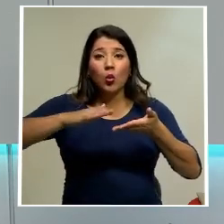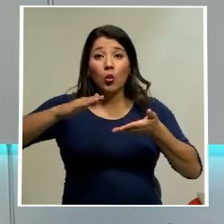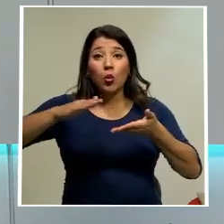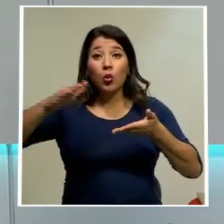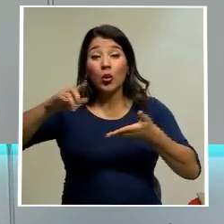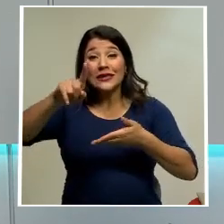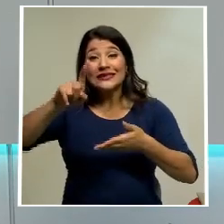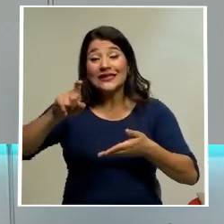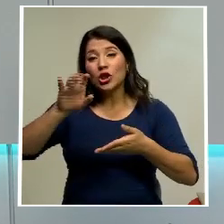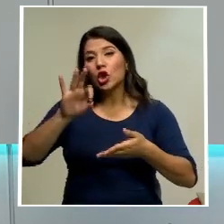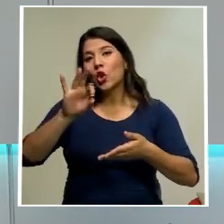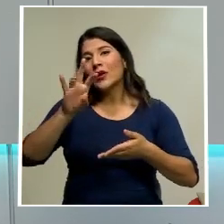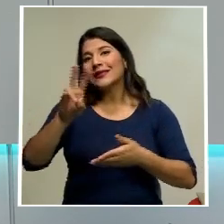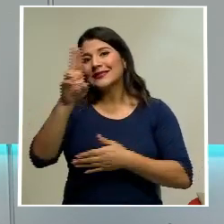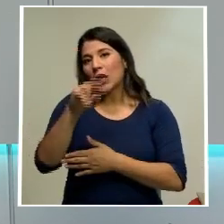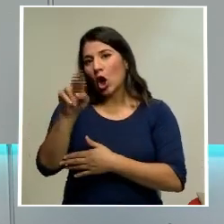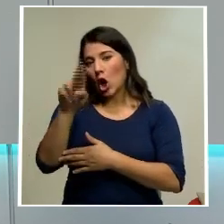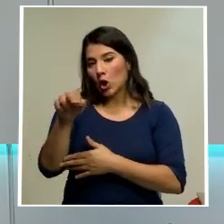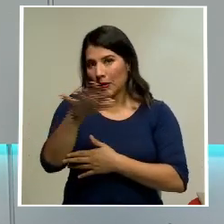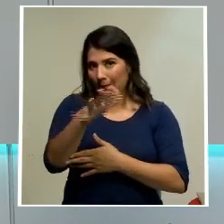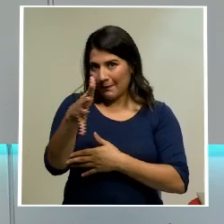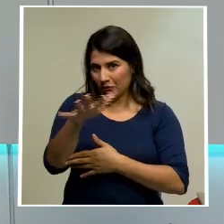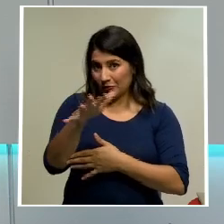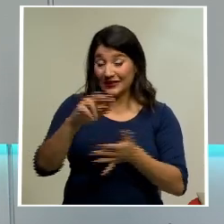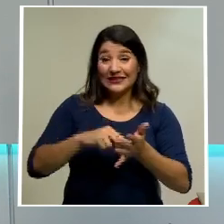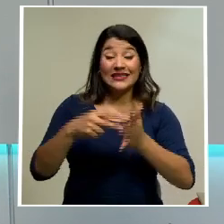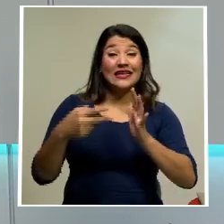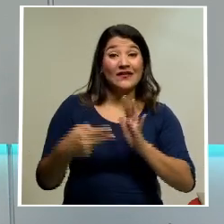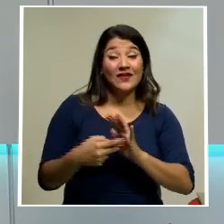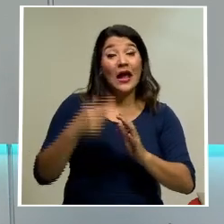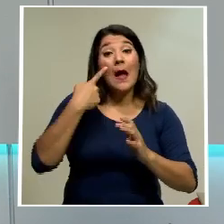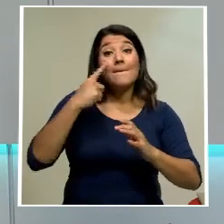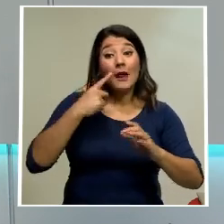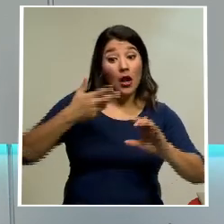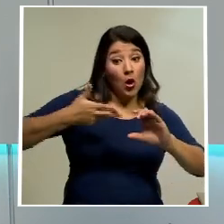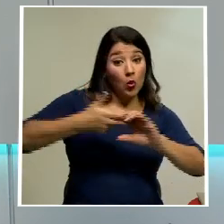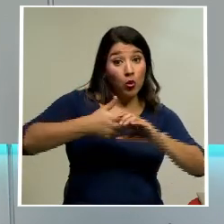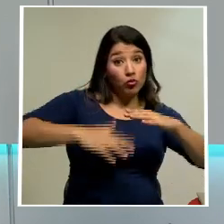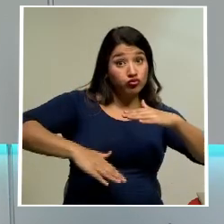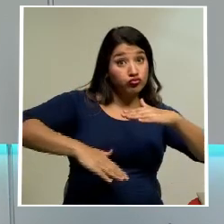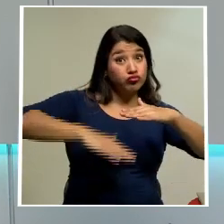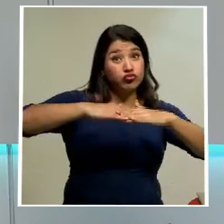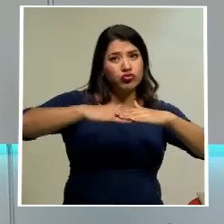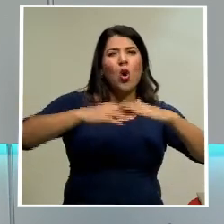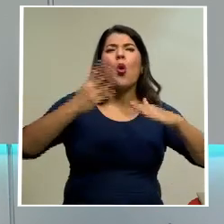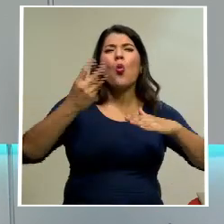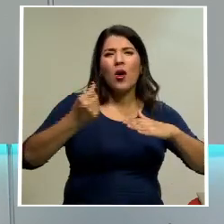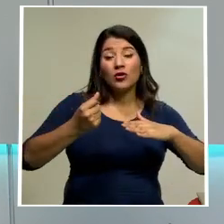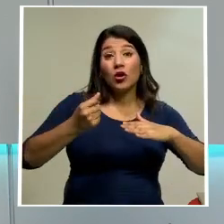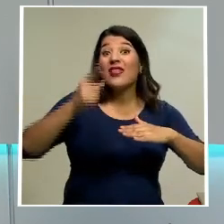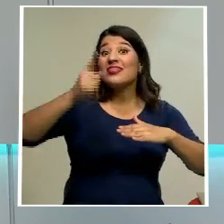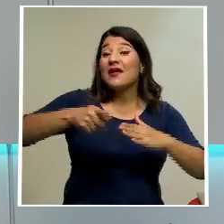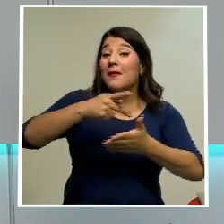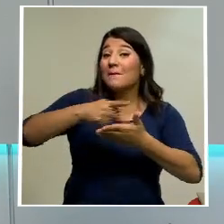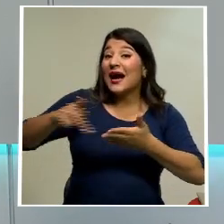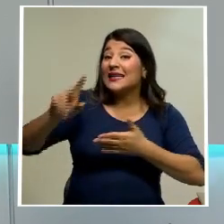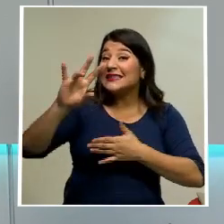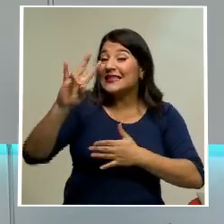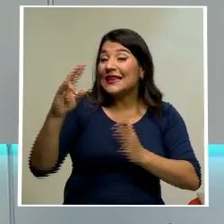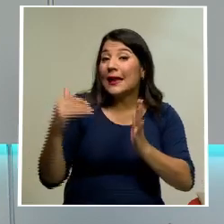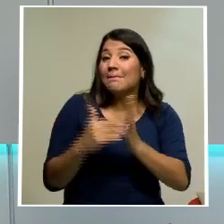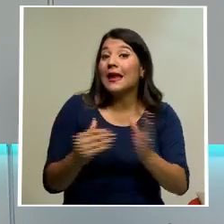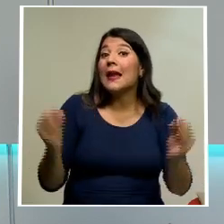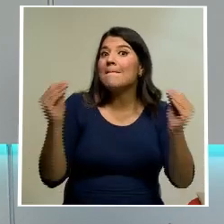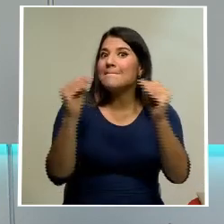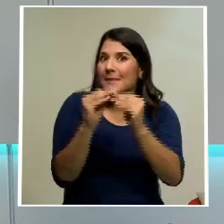colones en promedio. Es decir, que para llenar el tanque de combustible se debe pagar al menos 7.000 colones más que en